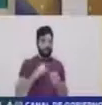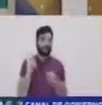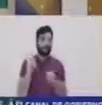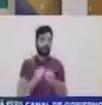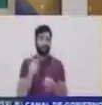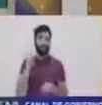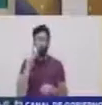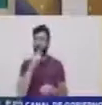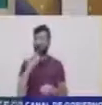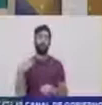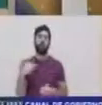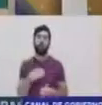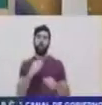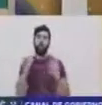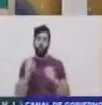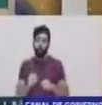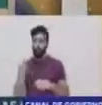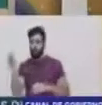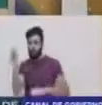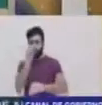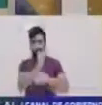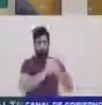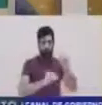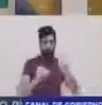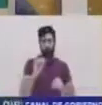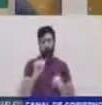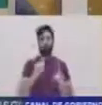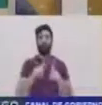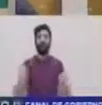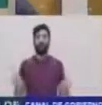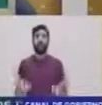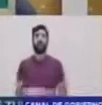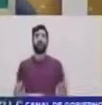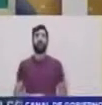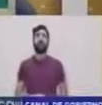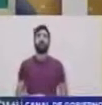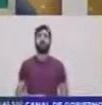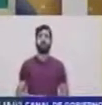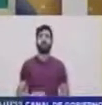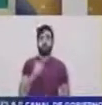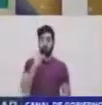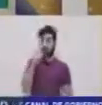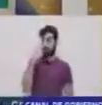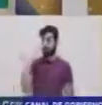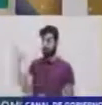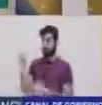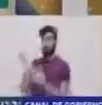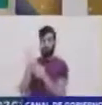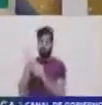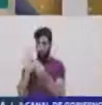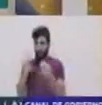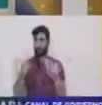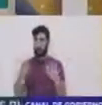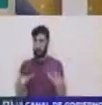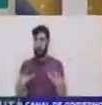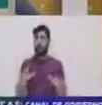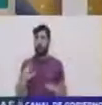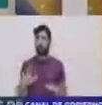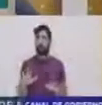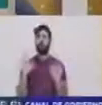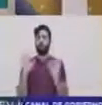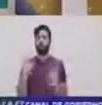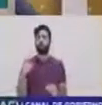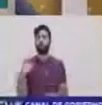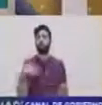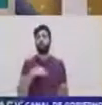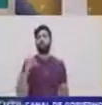podemos racionalizar. Voy a borrar esta parte para poder continuar. Ya sabemos nosotros que lo que necesitamos